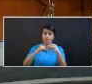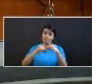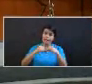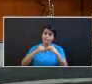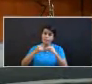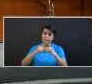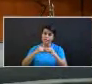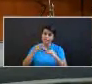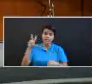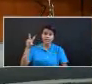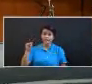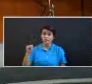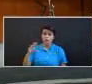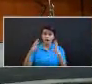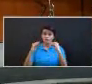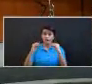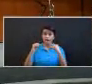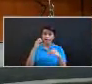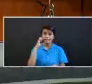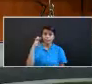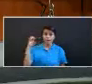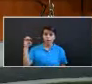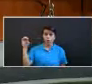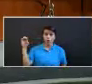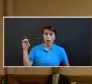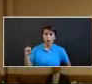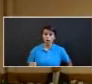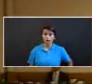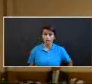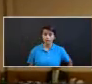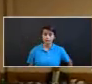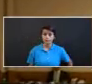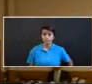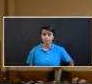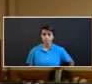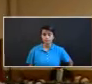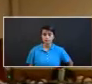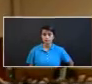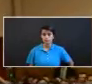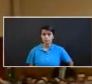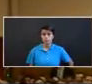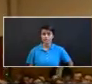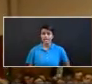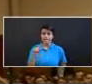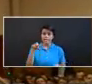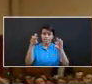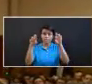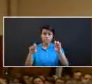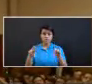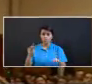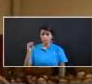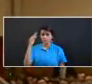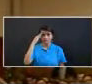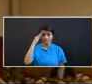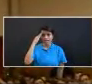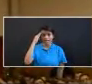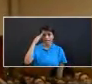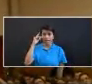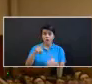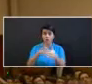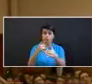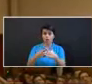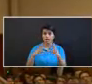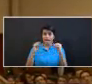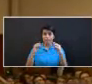siquiera es un lenguaje, sino que es un dialecto. Esa gente no me entiende cuando le hablo el español,